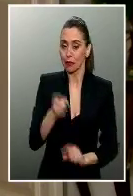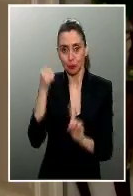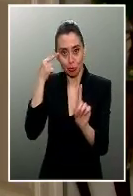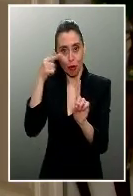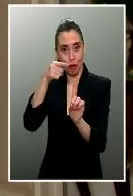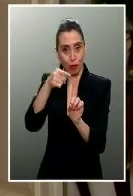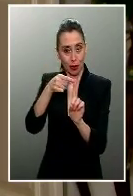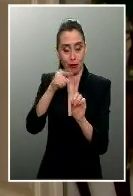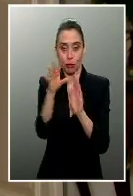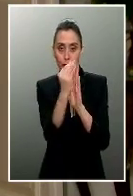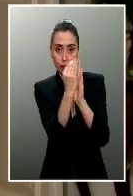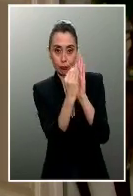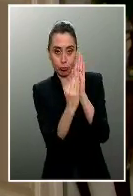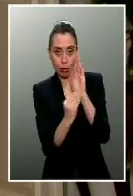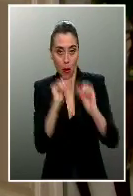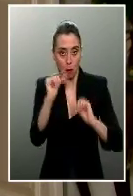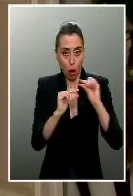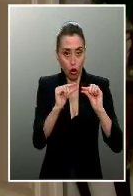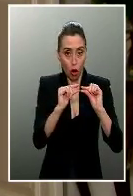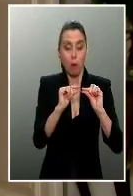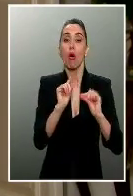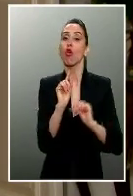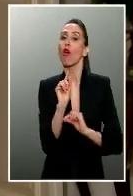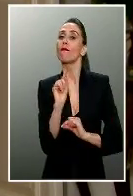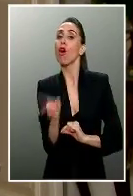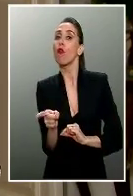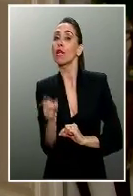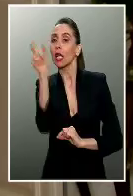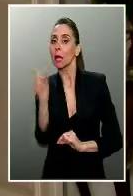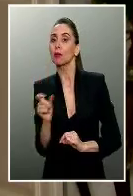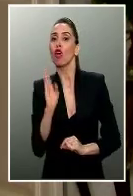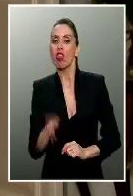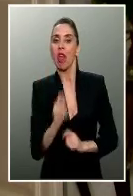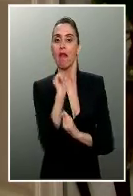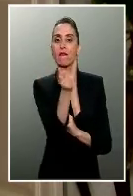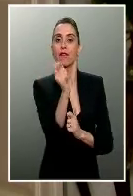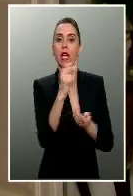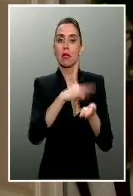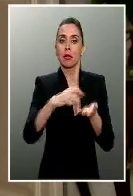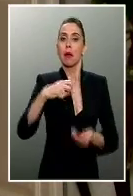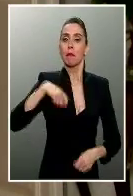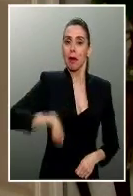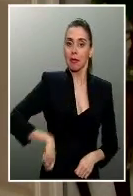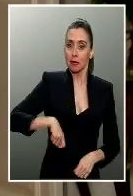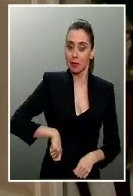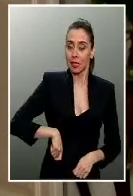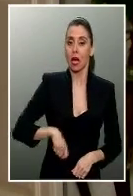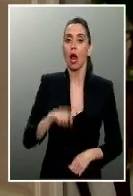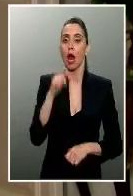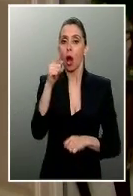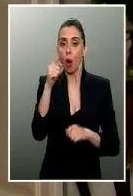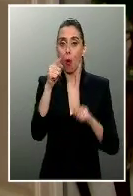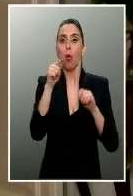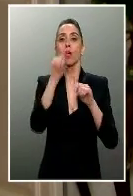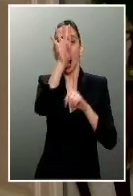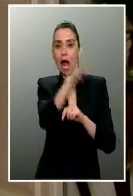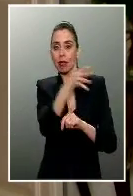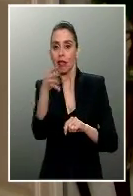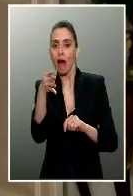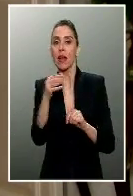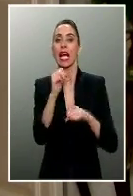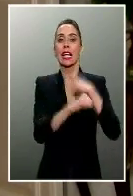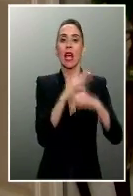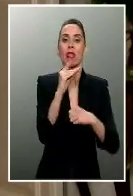fin incorporaremos gradualmente su obligación de cotizar usaremos una sola tabla de mortalidad terminando con las